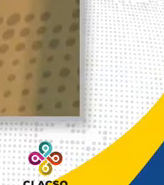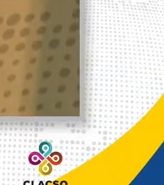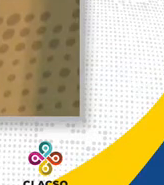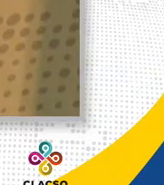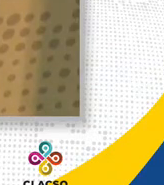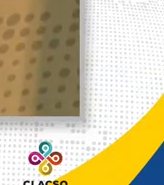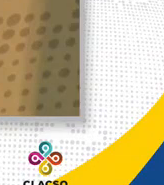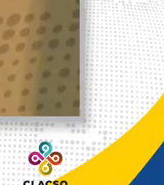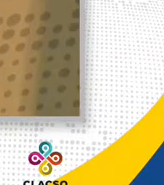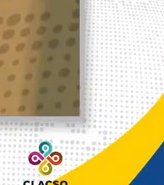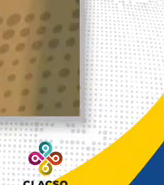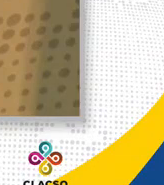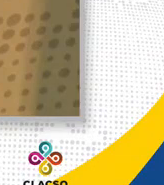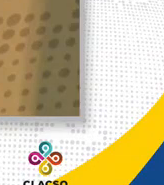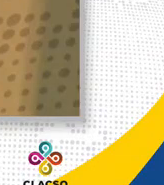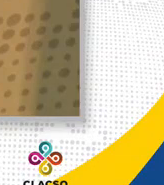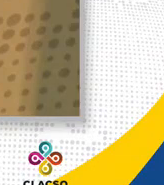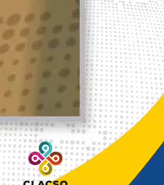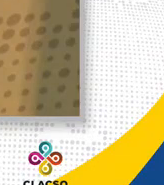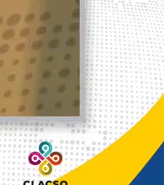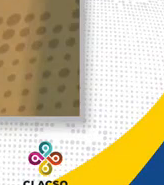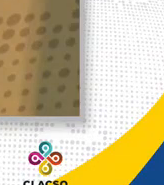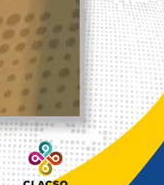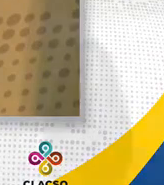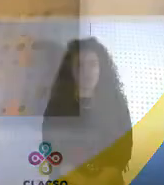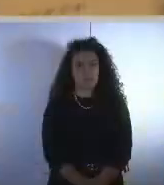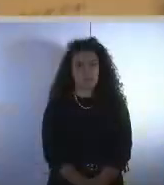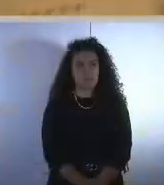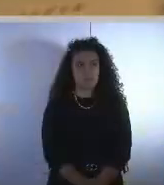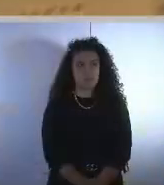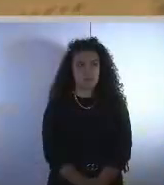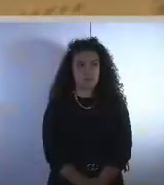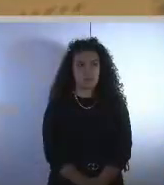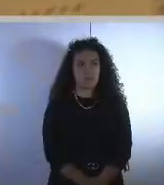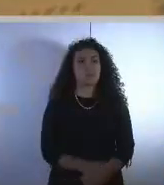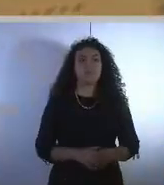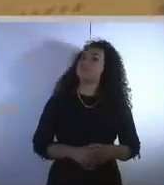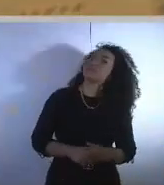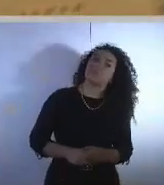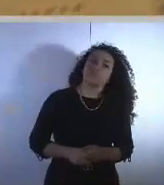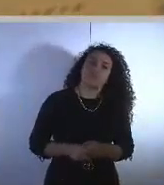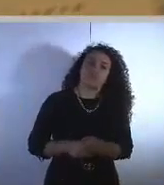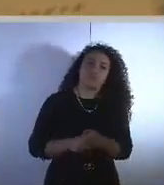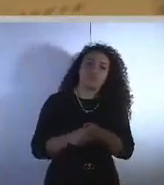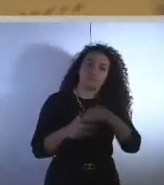Brasileira. Entonces, venga el aplauso para ella.